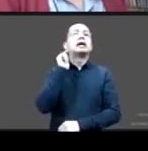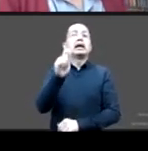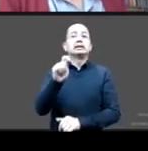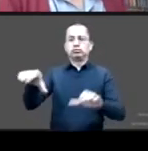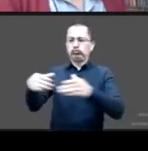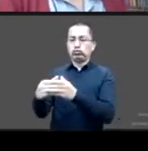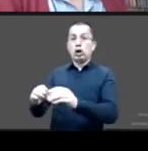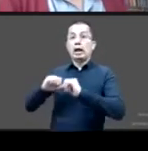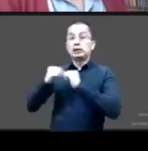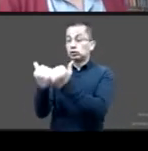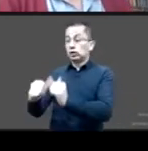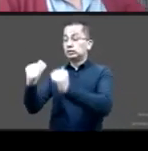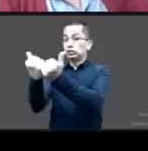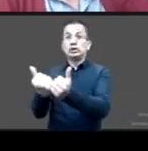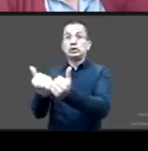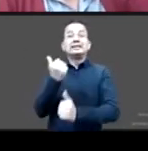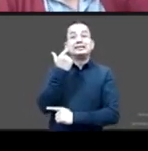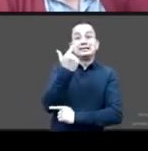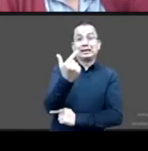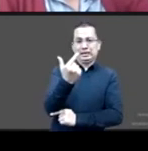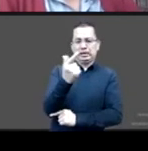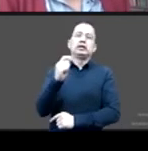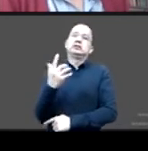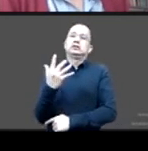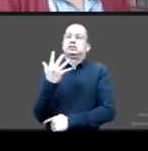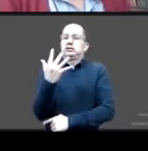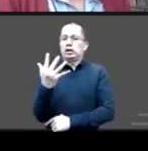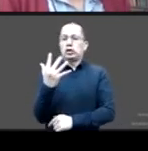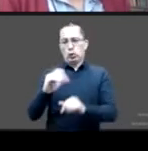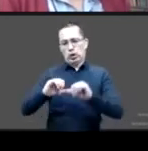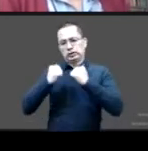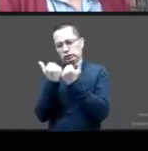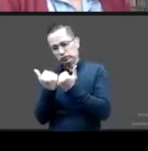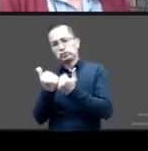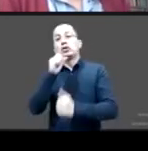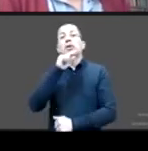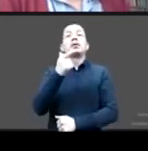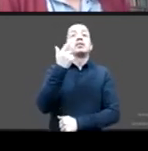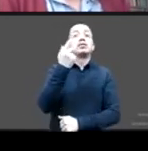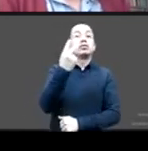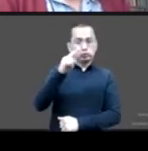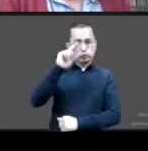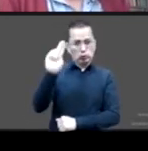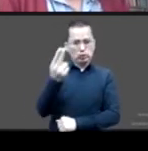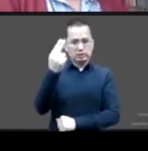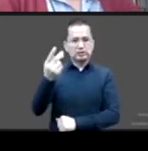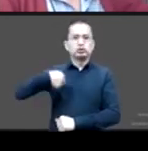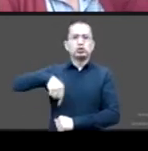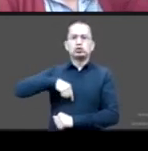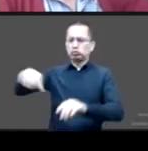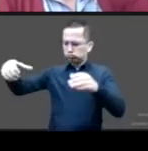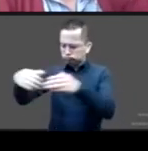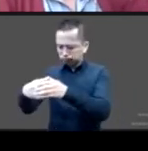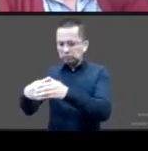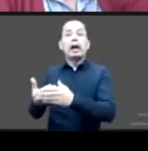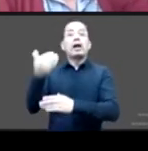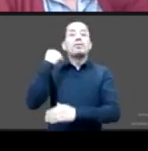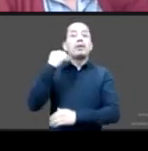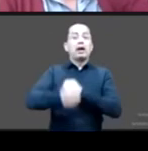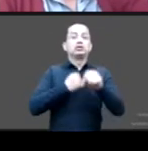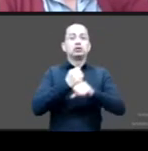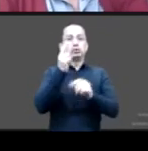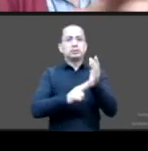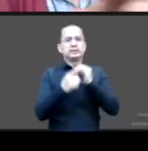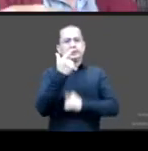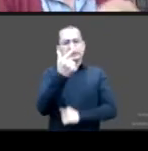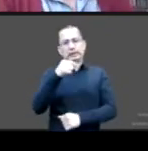y dos universidades que nos constituimos en 2016 cuando se firmó el acuerdo de paz entre la guerrilla de las FARC y el gobierno de